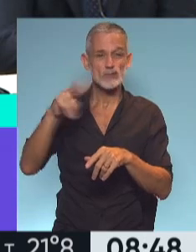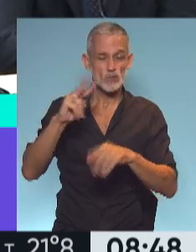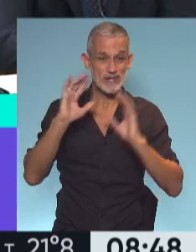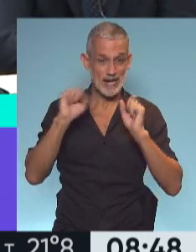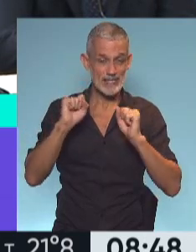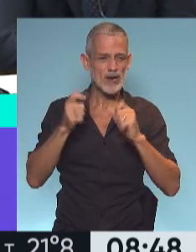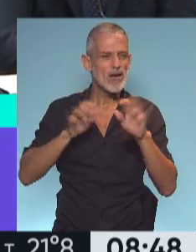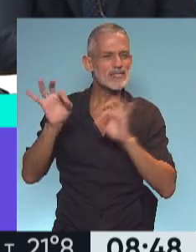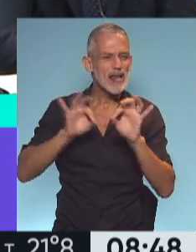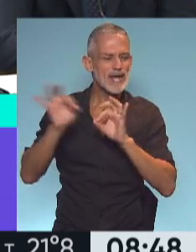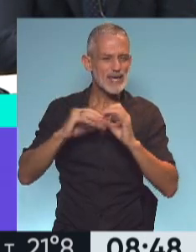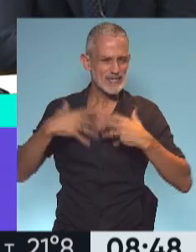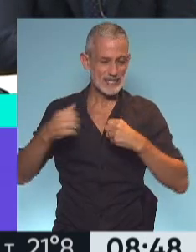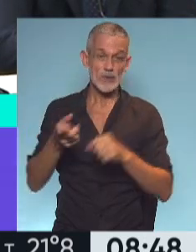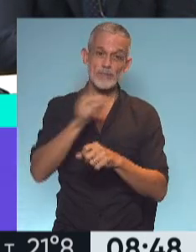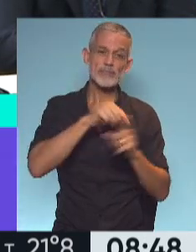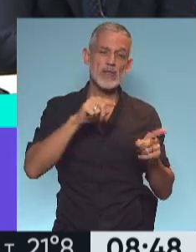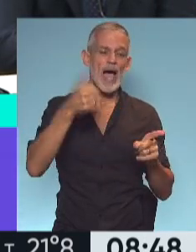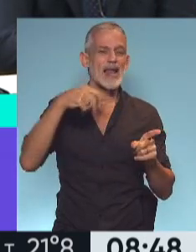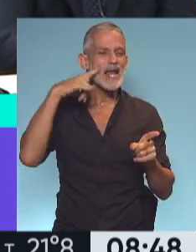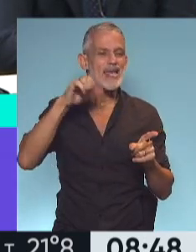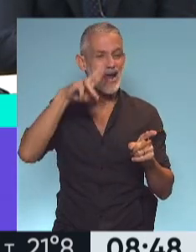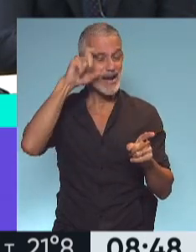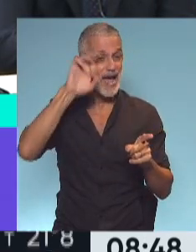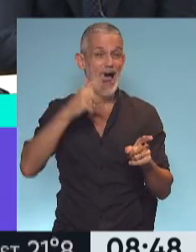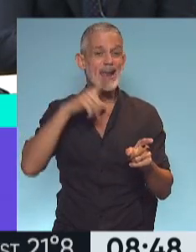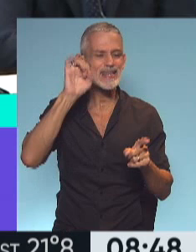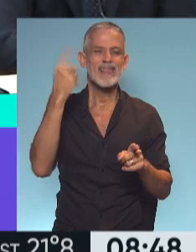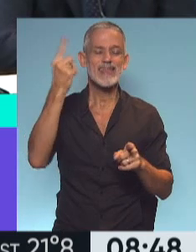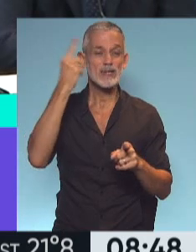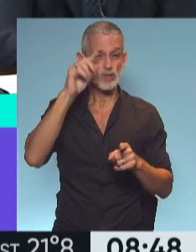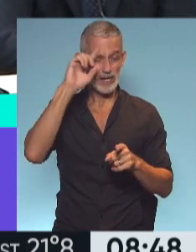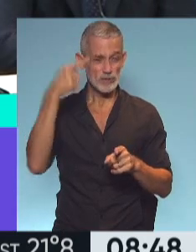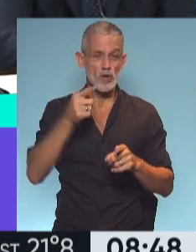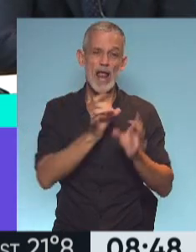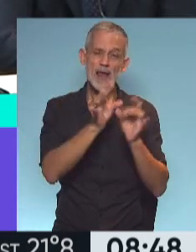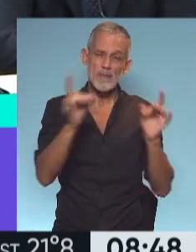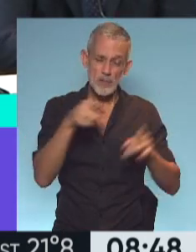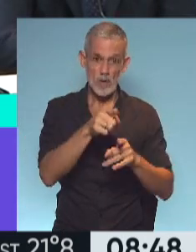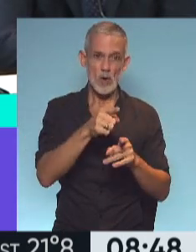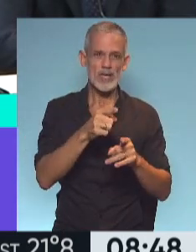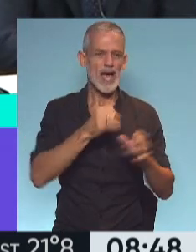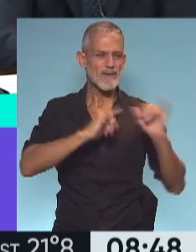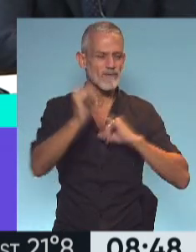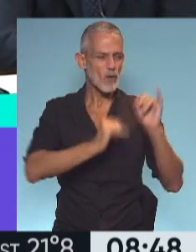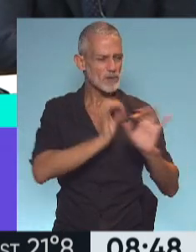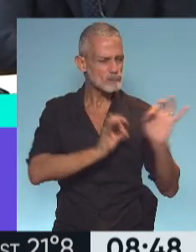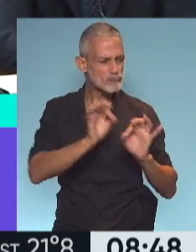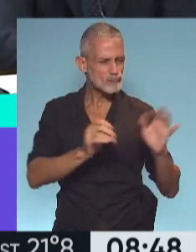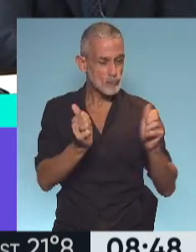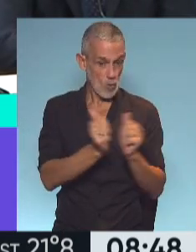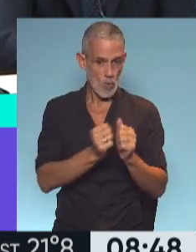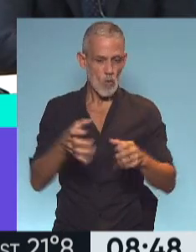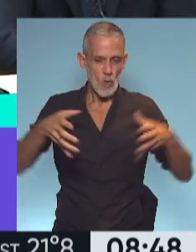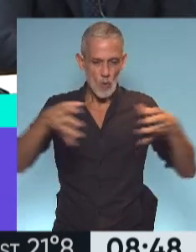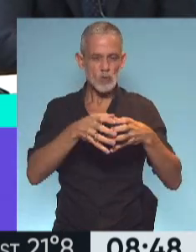Estrategias Sanitarias, y la doctora Analía Rearte, que es la directora nacional de Epidemiología e Información Estratégica, que están trabajando junto